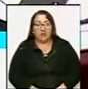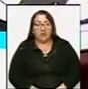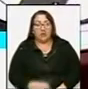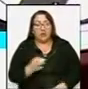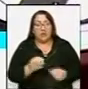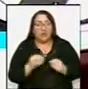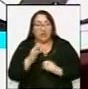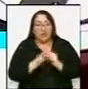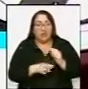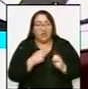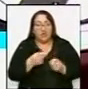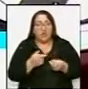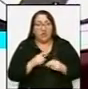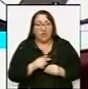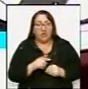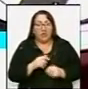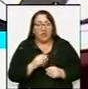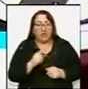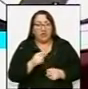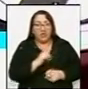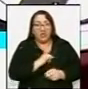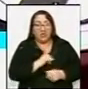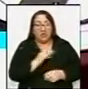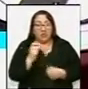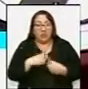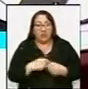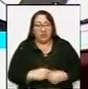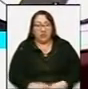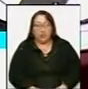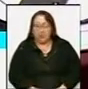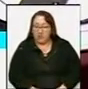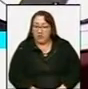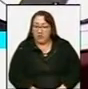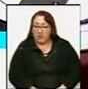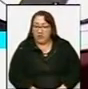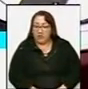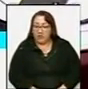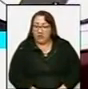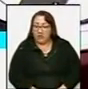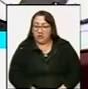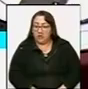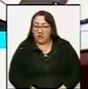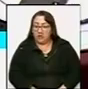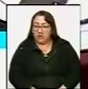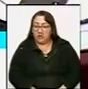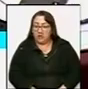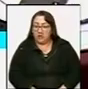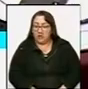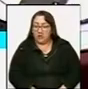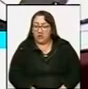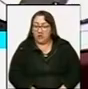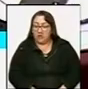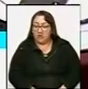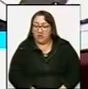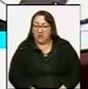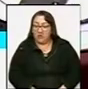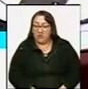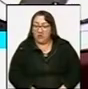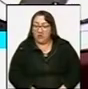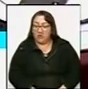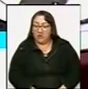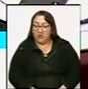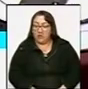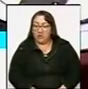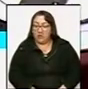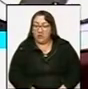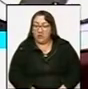que sea cuando esa organización va a participar en un proceso electoral, cualquiera que este sea. Entonces, a efectos